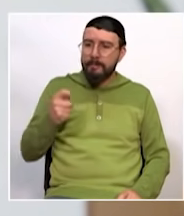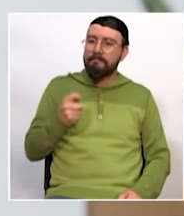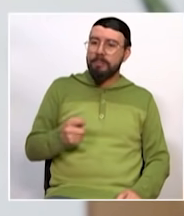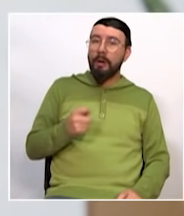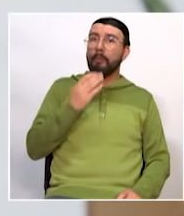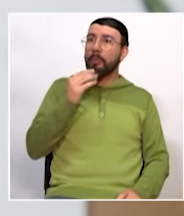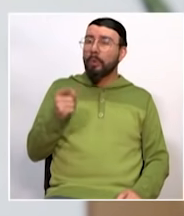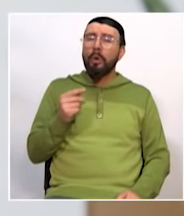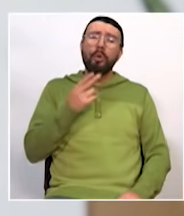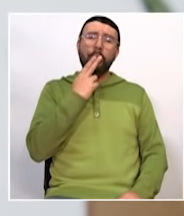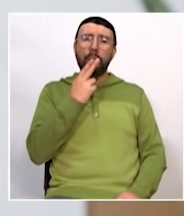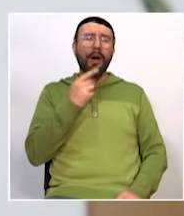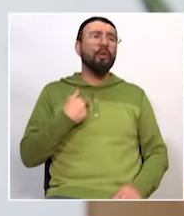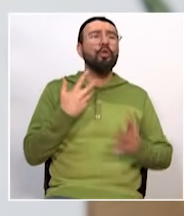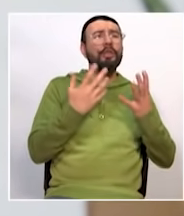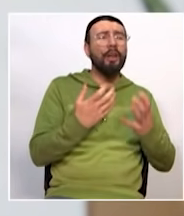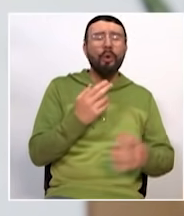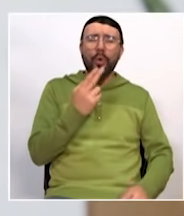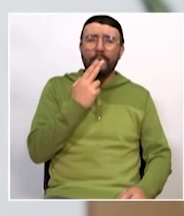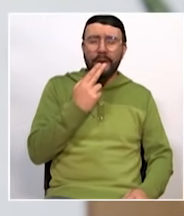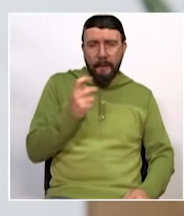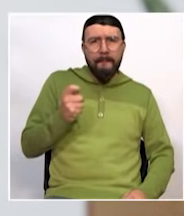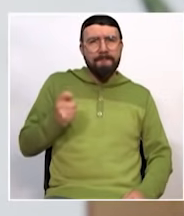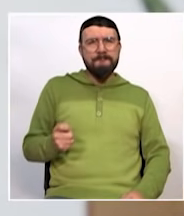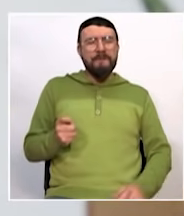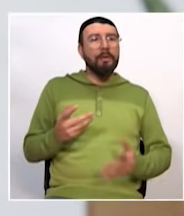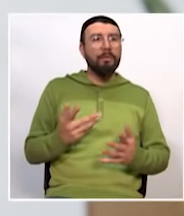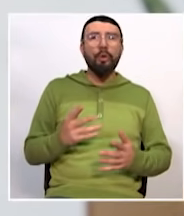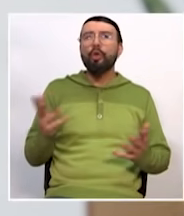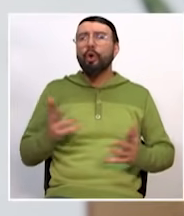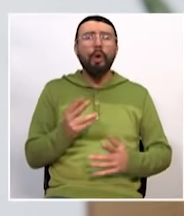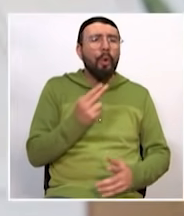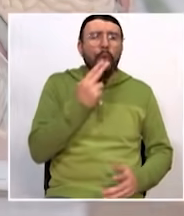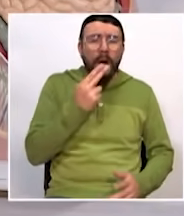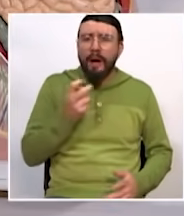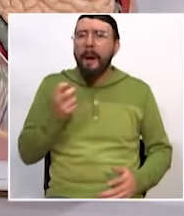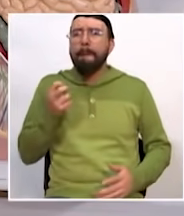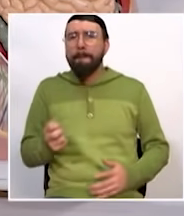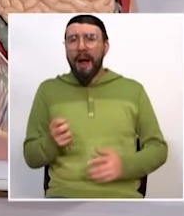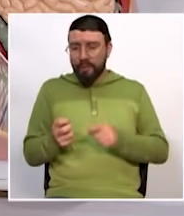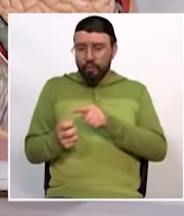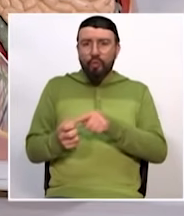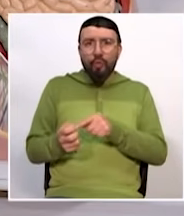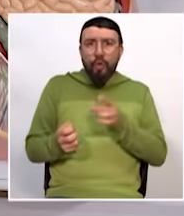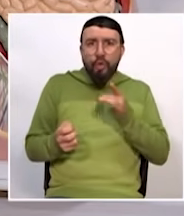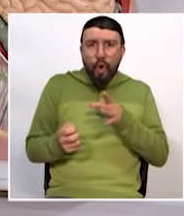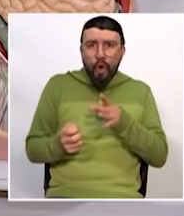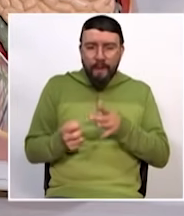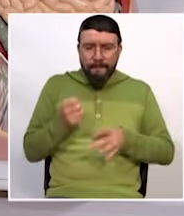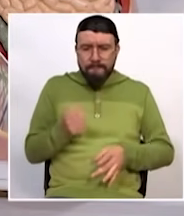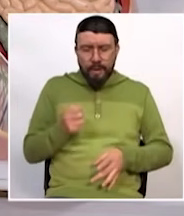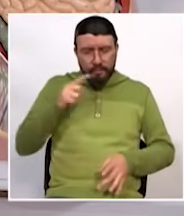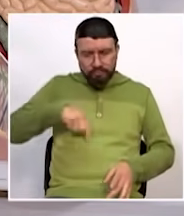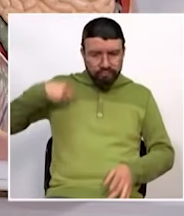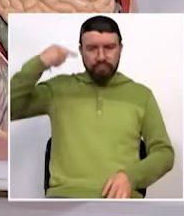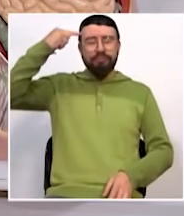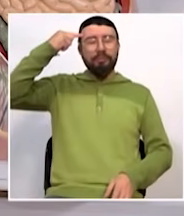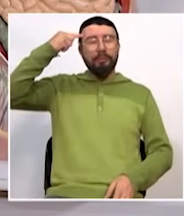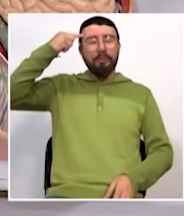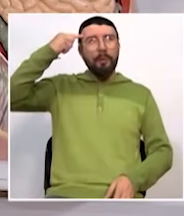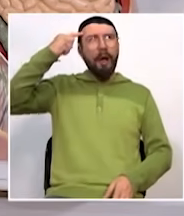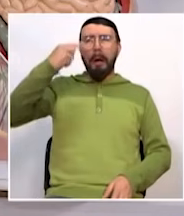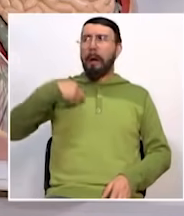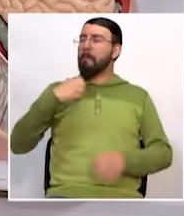puede suprimir con esto que reconciliar donde habrá un putsch y esto interrumpe automáticamente lo que no esté pensando lo que usted